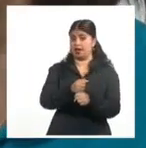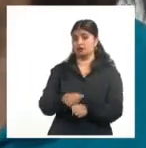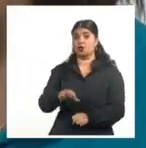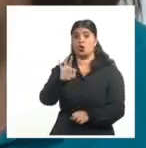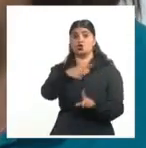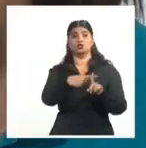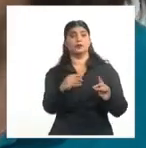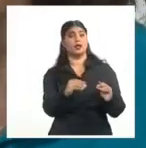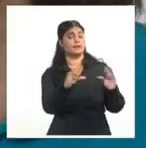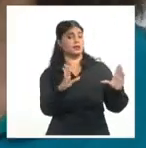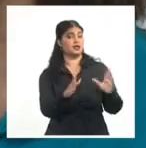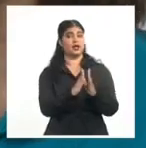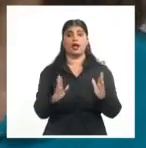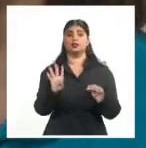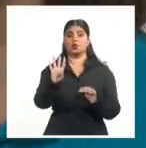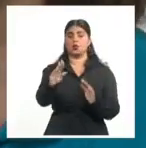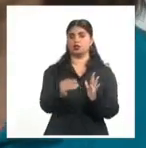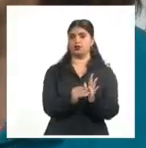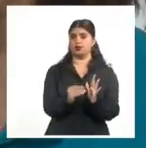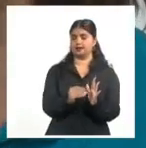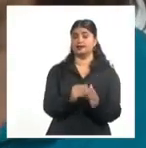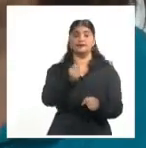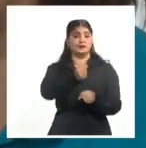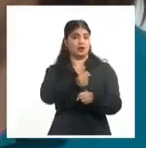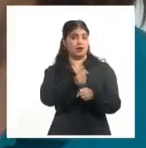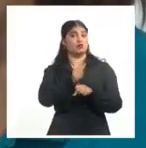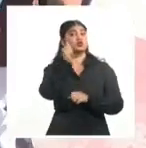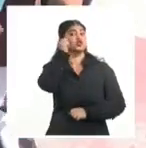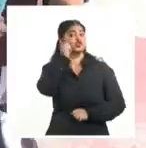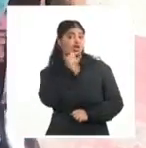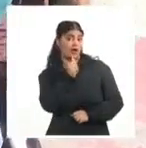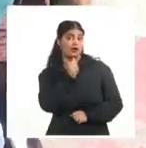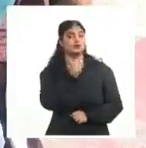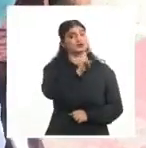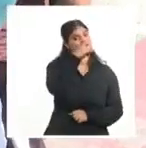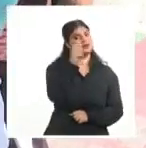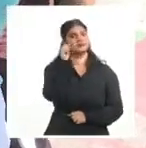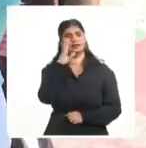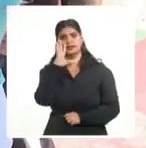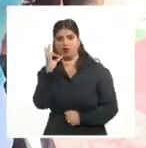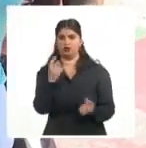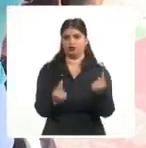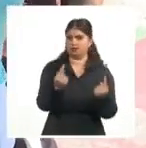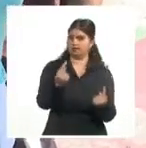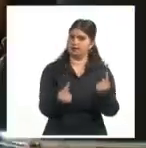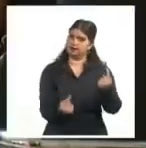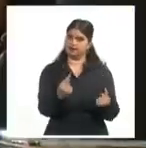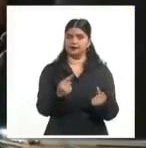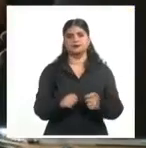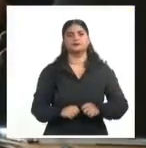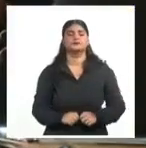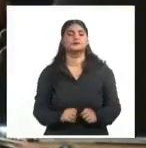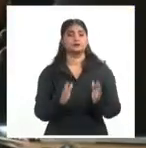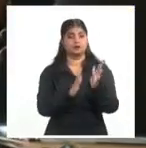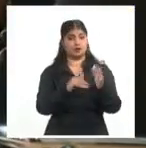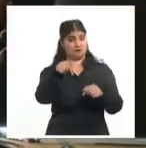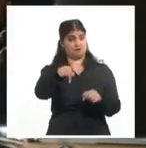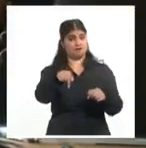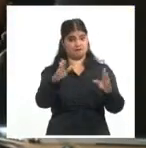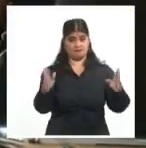hasta las 4 de la tarde. También trabajamos los sábados alternos. Durante el actual mes, la agencia realiza una promoción con